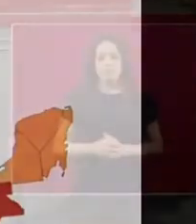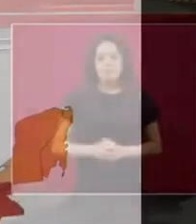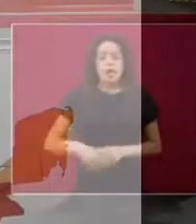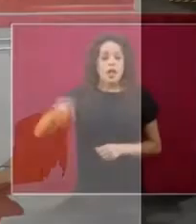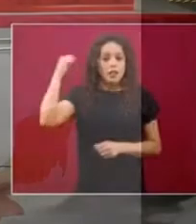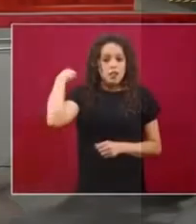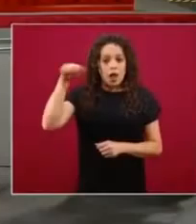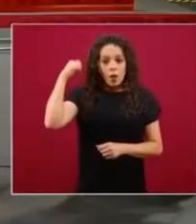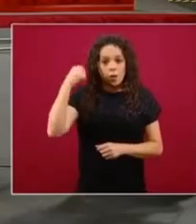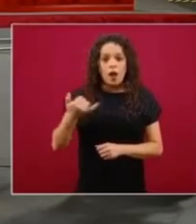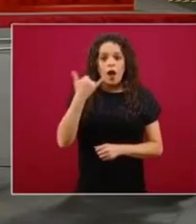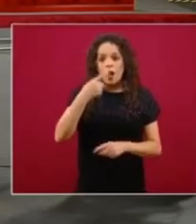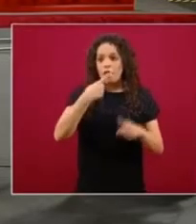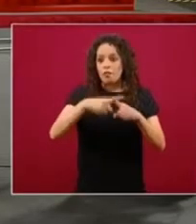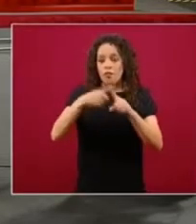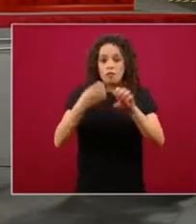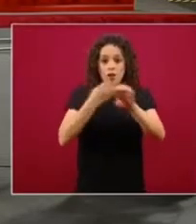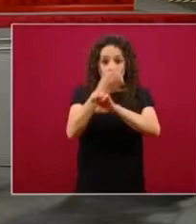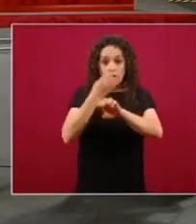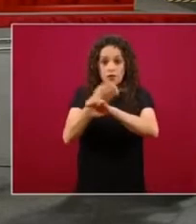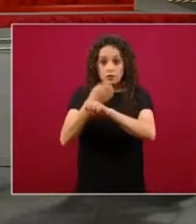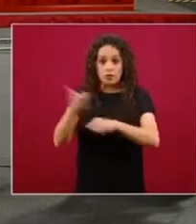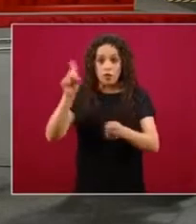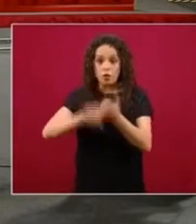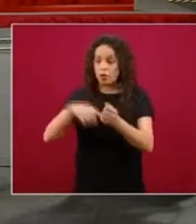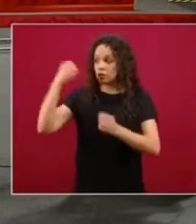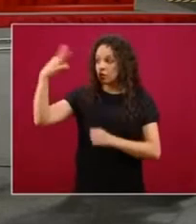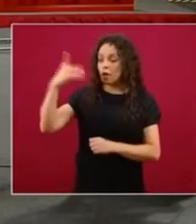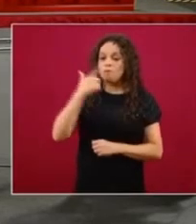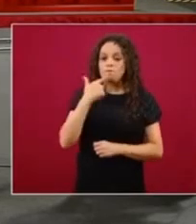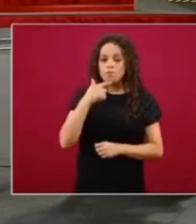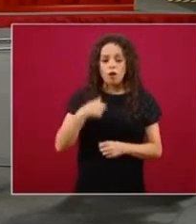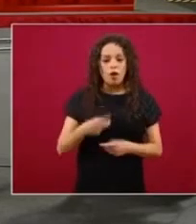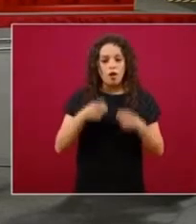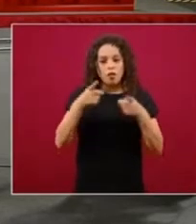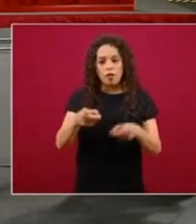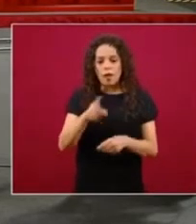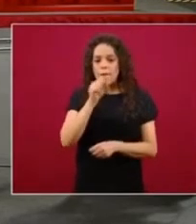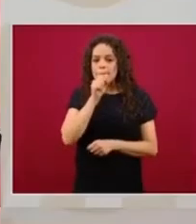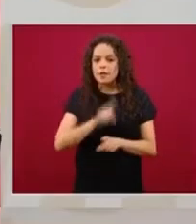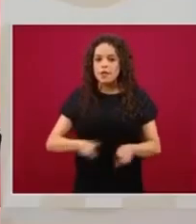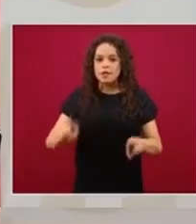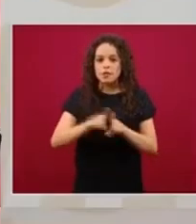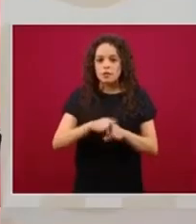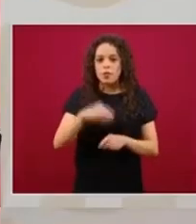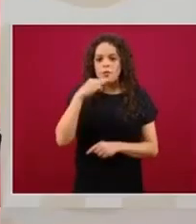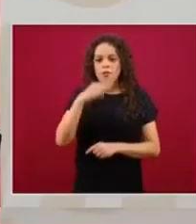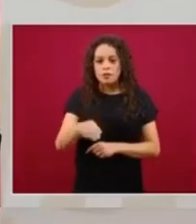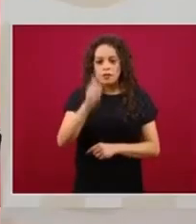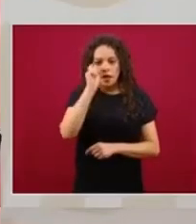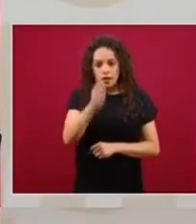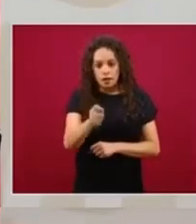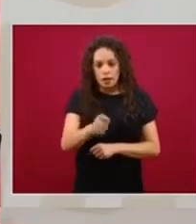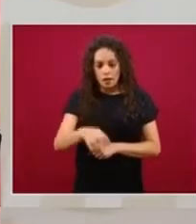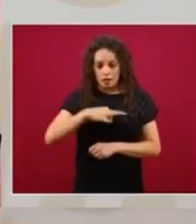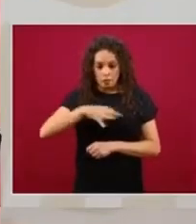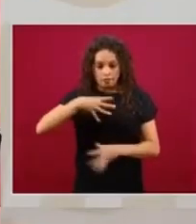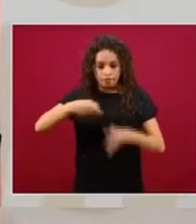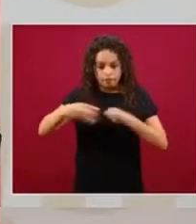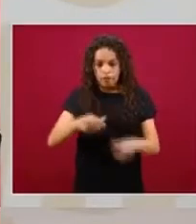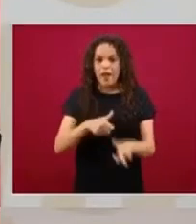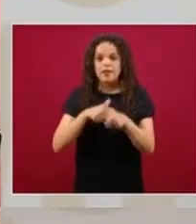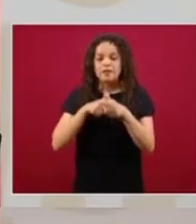All the states in red, I give you the same message as the states in orange. La epidemia continúa y hay que ser